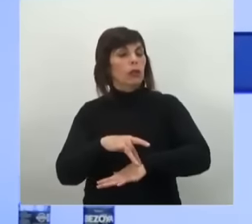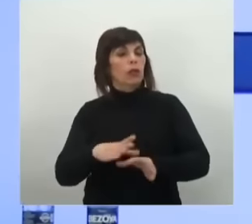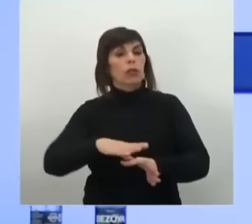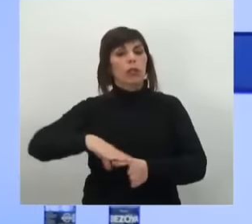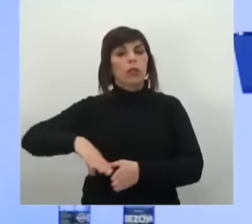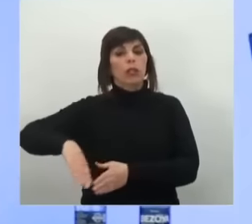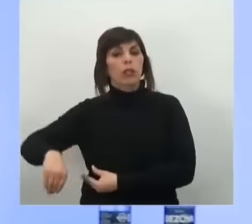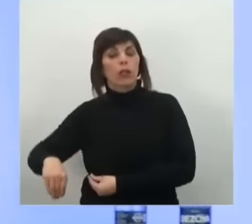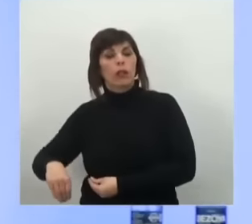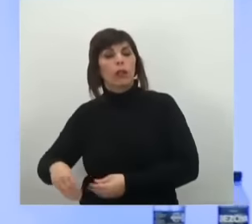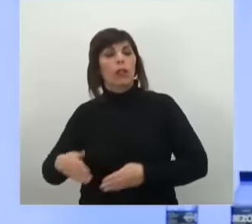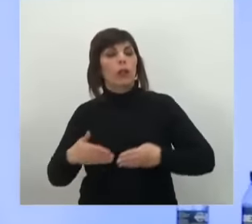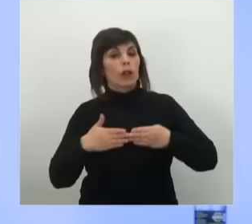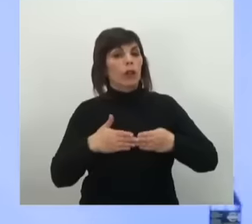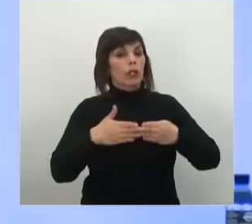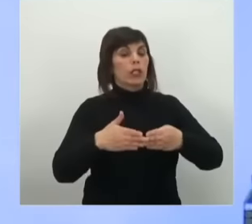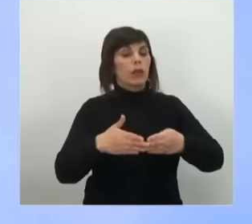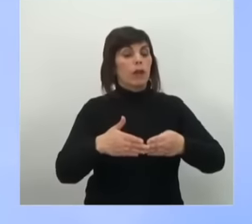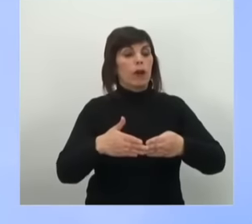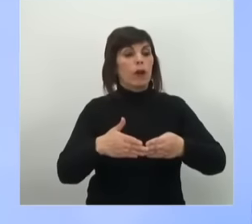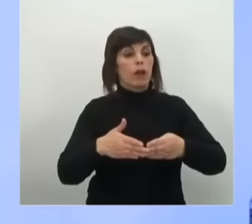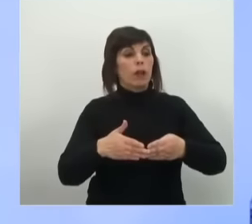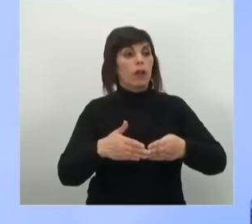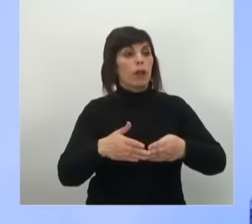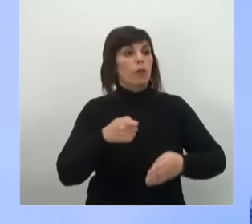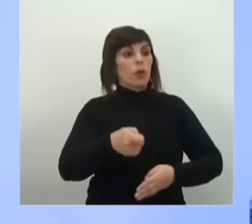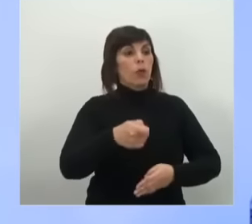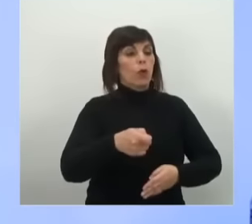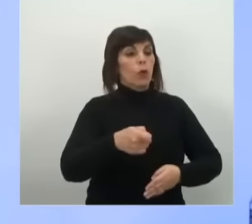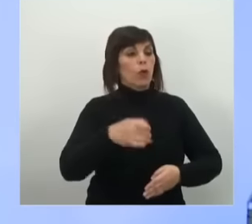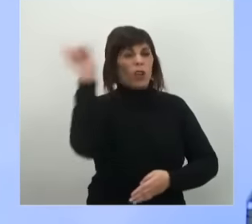trajo bendición al resto de las barcas